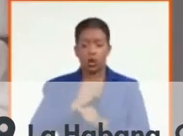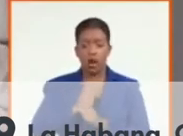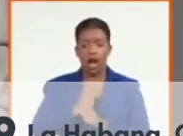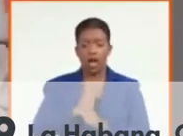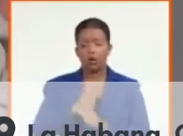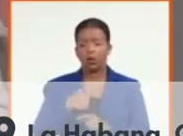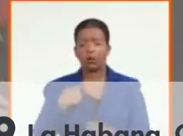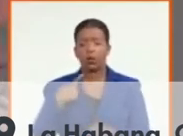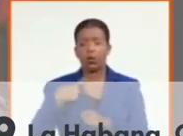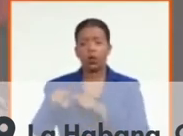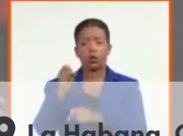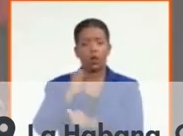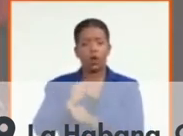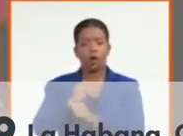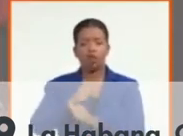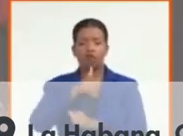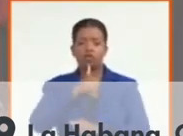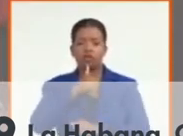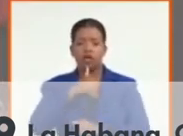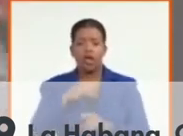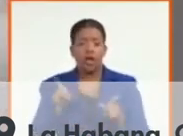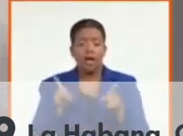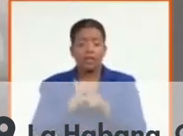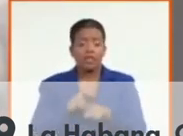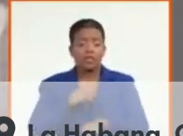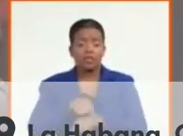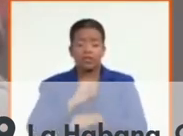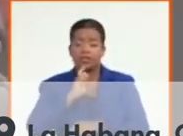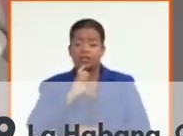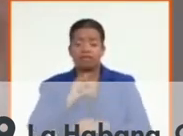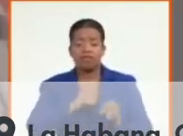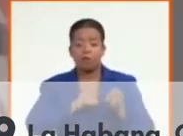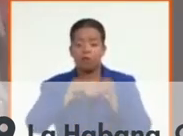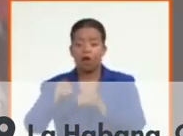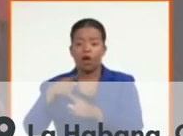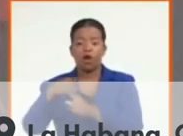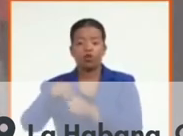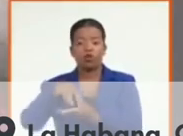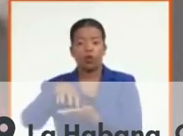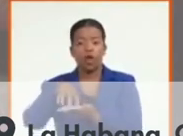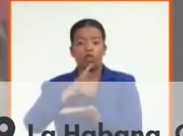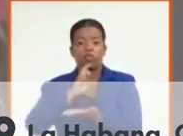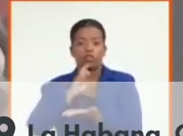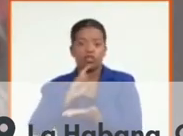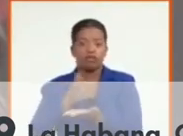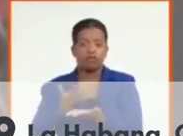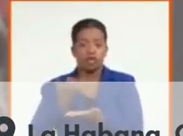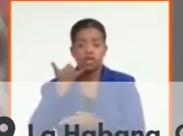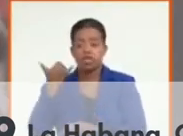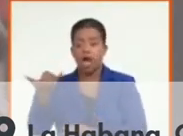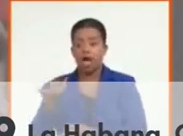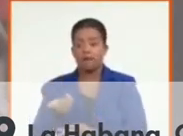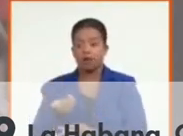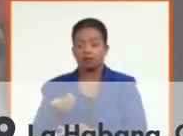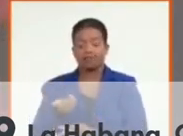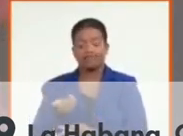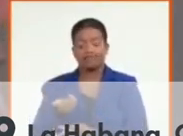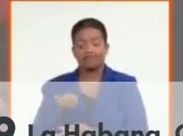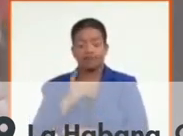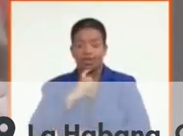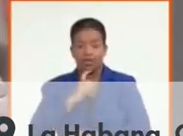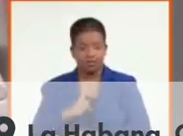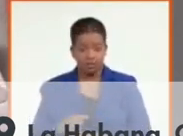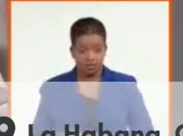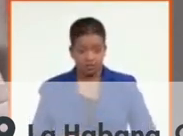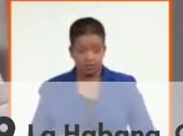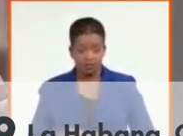es una interrupción corta es verdad que es muy difícil reubicar a los trabajadores porque donde tú lo vas a poner que al otro día lo voy a llamar o cuando venga la luz lo vas a llamar pero con